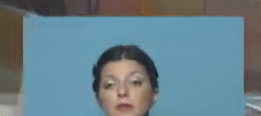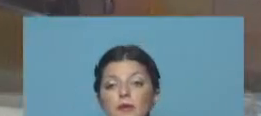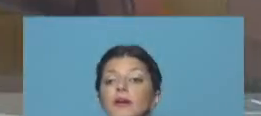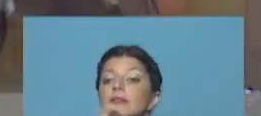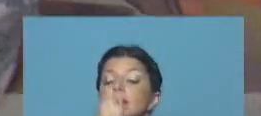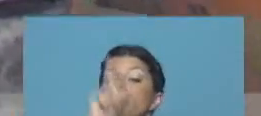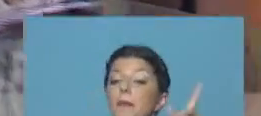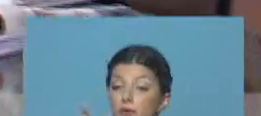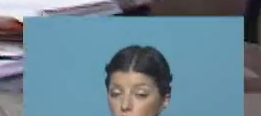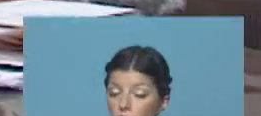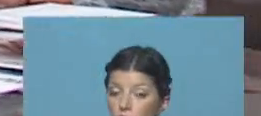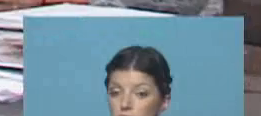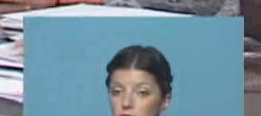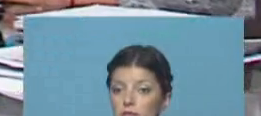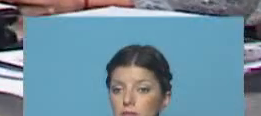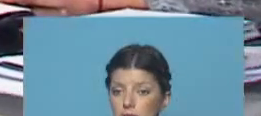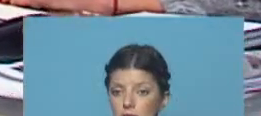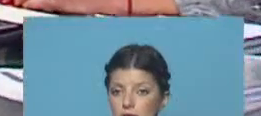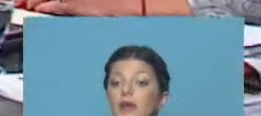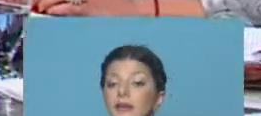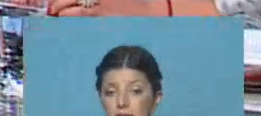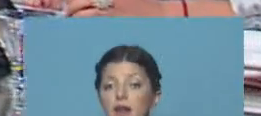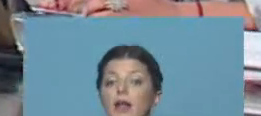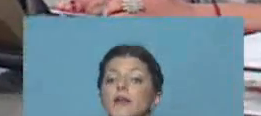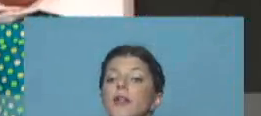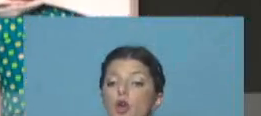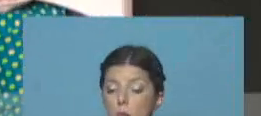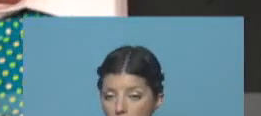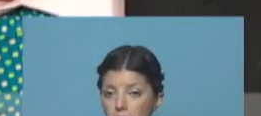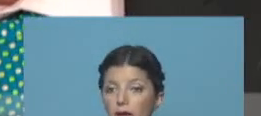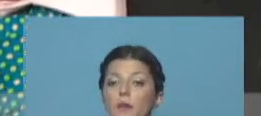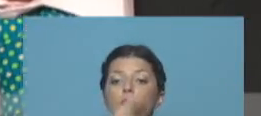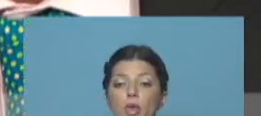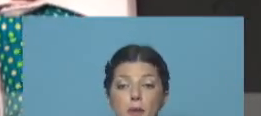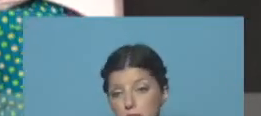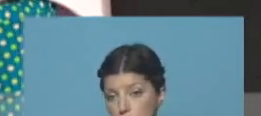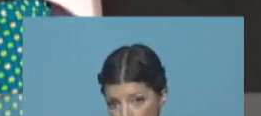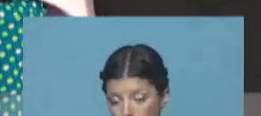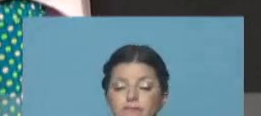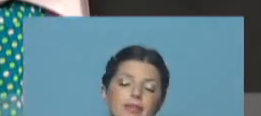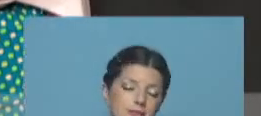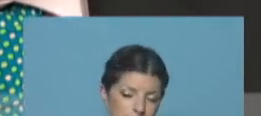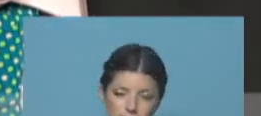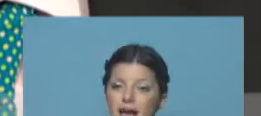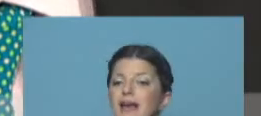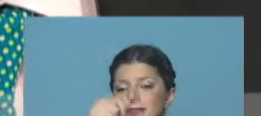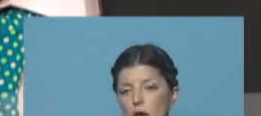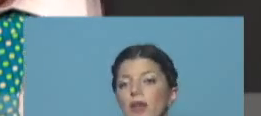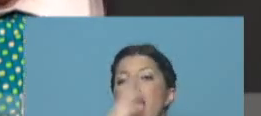gente está dispuesta a una renovación de los poderes públicos, lo cual dice si la gente está dispuesta en este momento a que